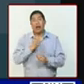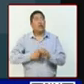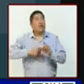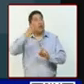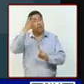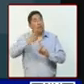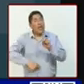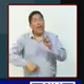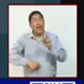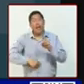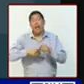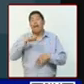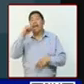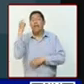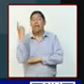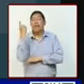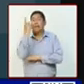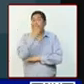la fecha exacta.